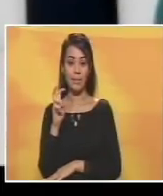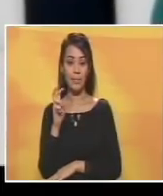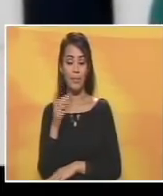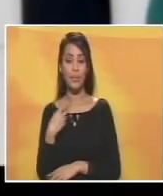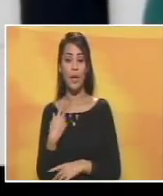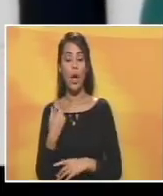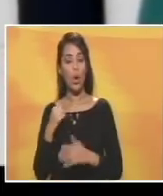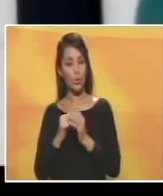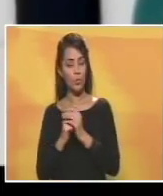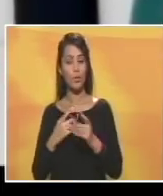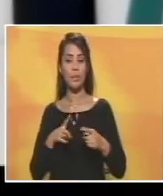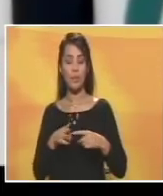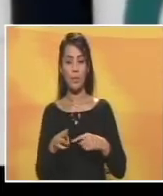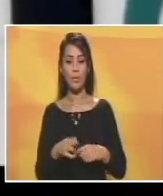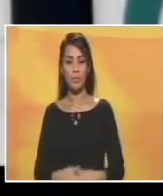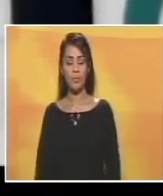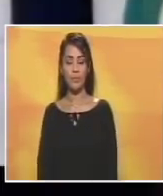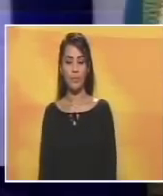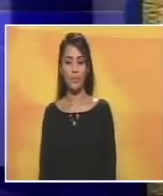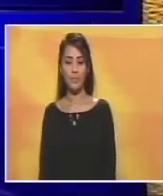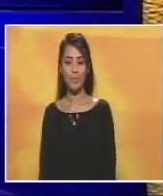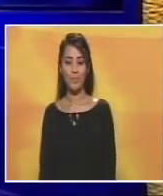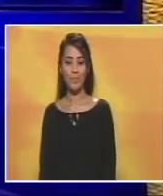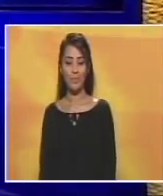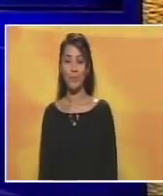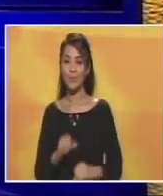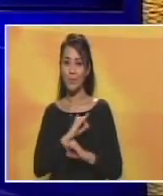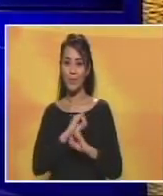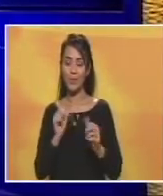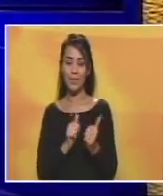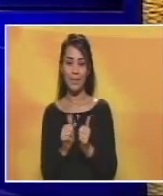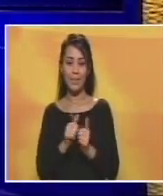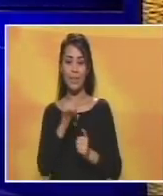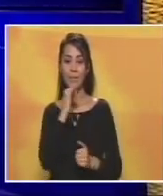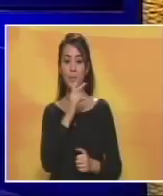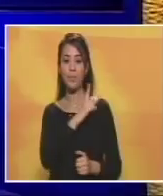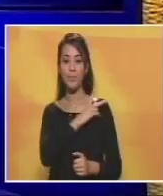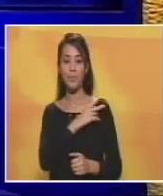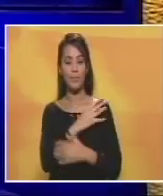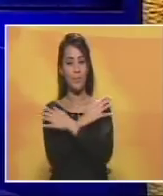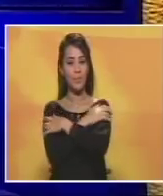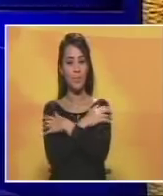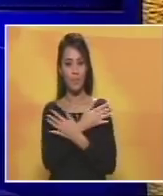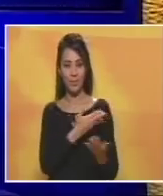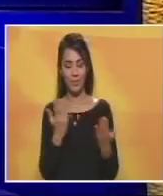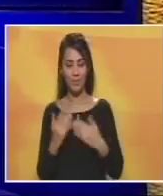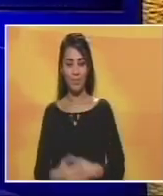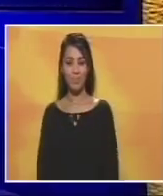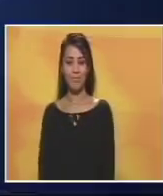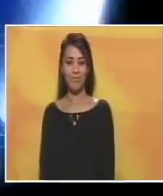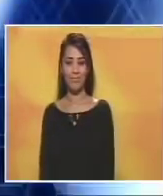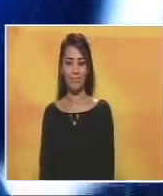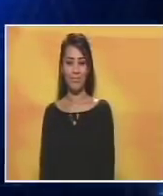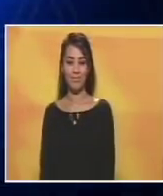la ceremonia de inauguración. Amigos, hasta aquí los deportes en su noticiero Venevisión. Un fuerte abrazo para